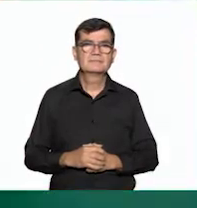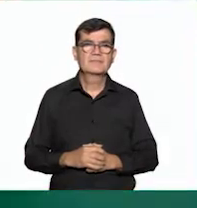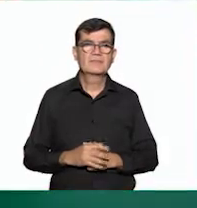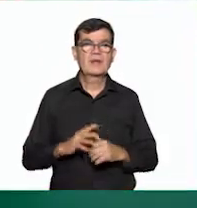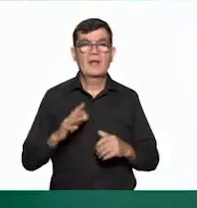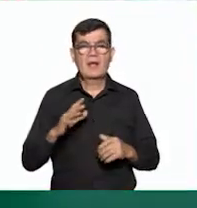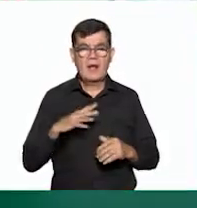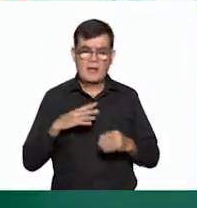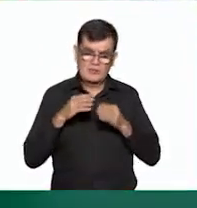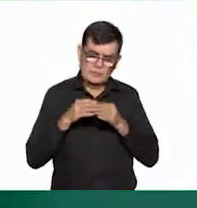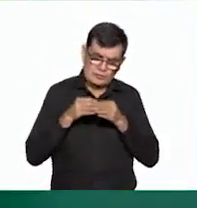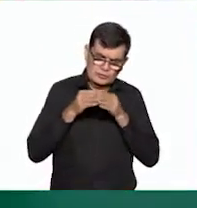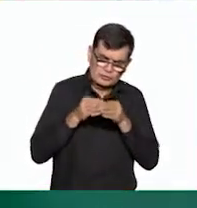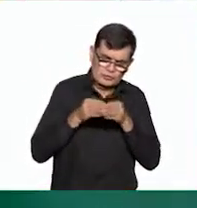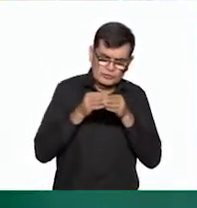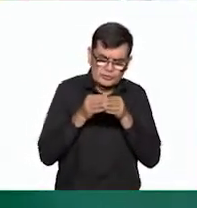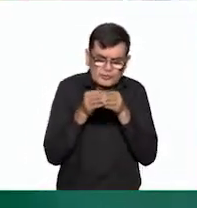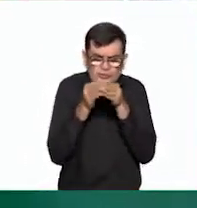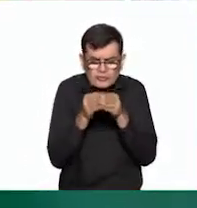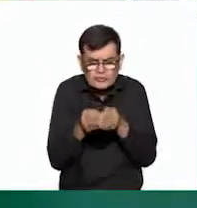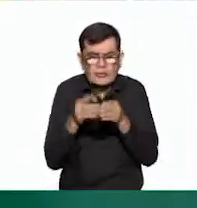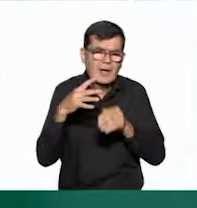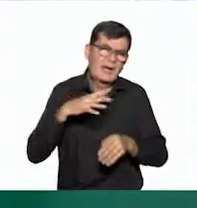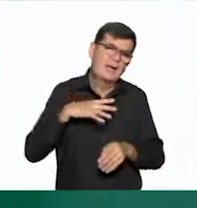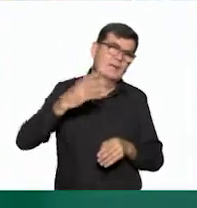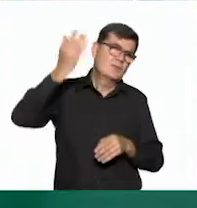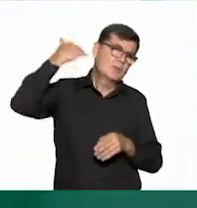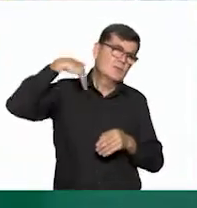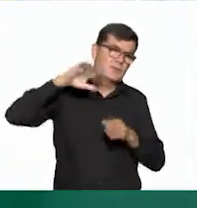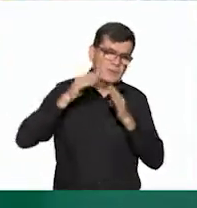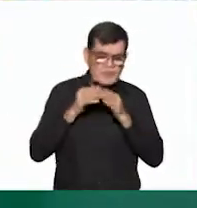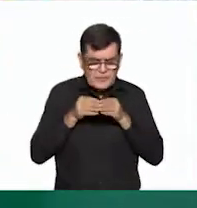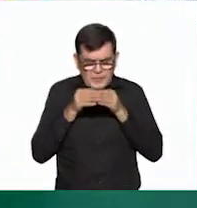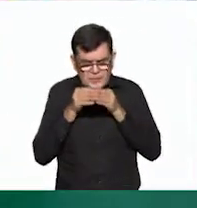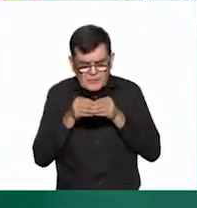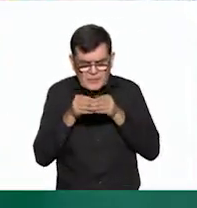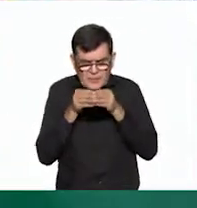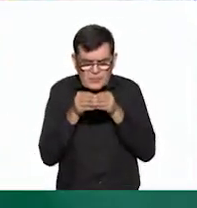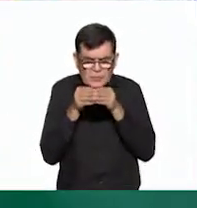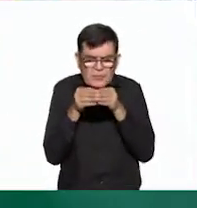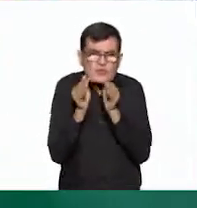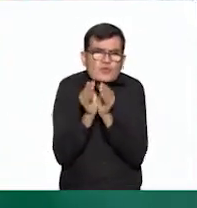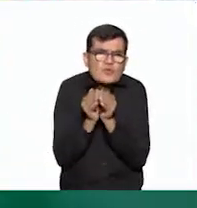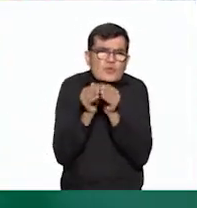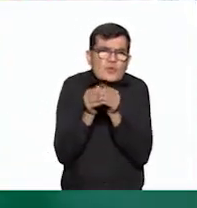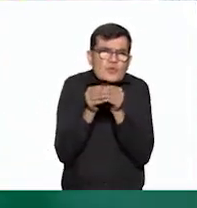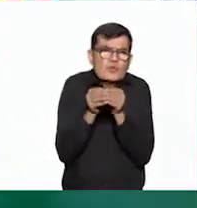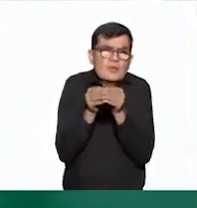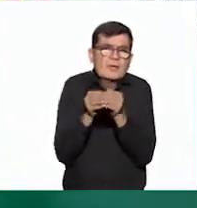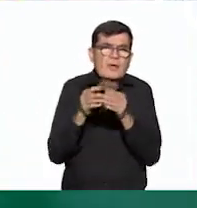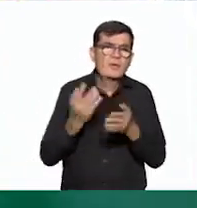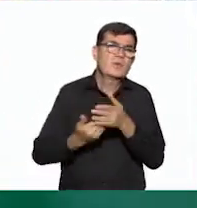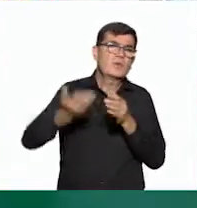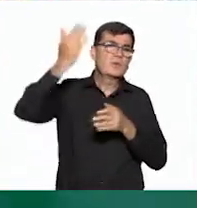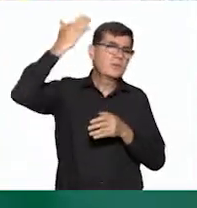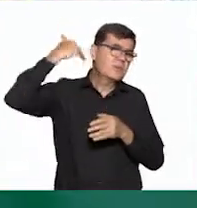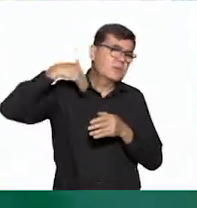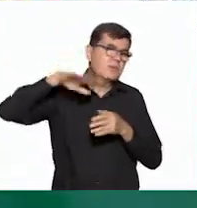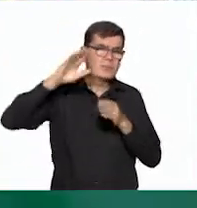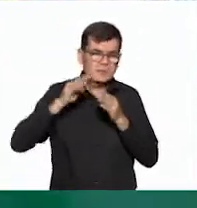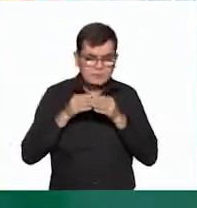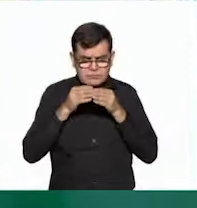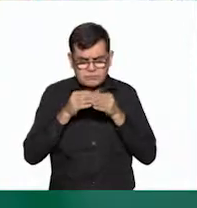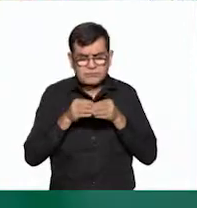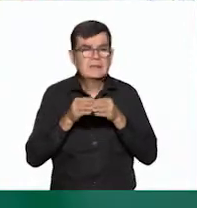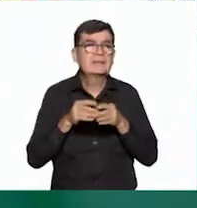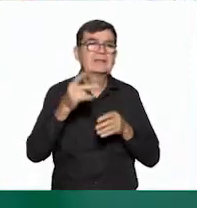Había una vez un barco chiquito. Había una vez un chiquitito barco. Había una